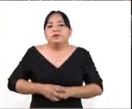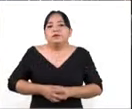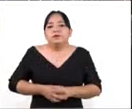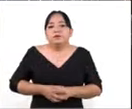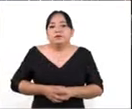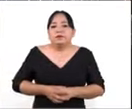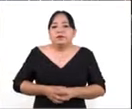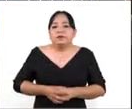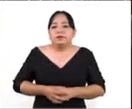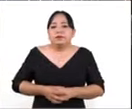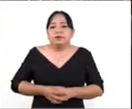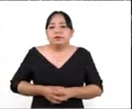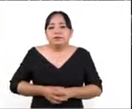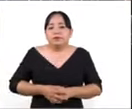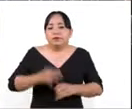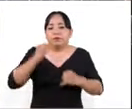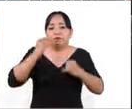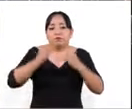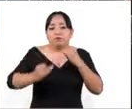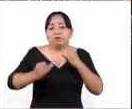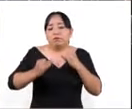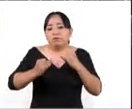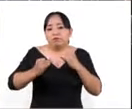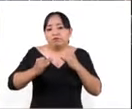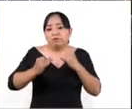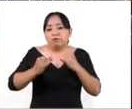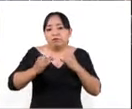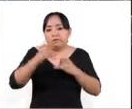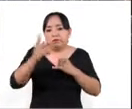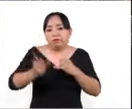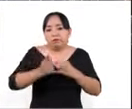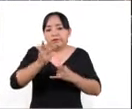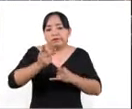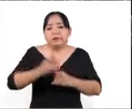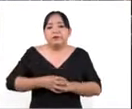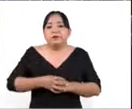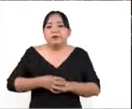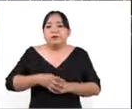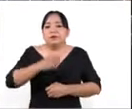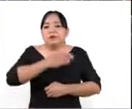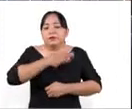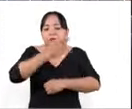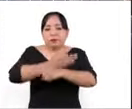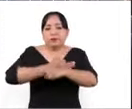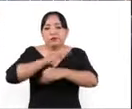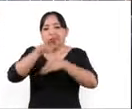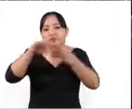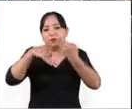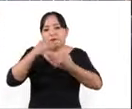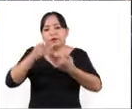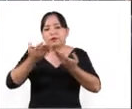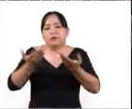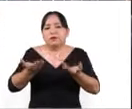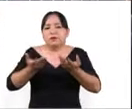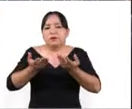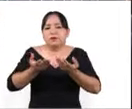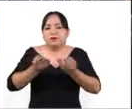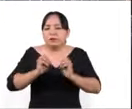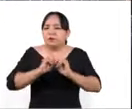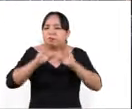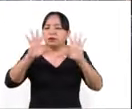todos. Última pregunta, Sandra Hernández de La Jornada. Hola, doctora. Buenas tardes a todos. Ya nada más